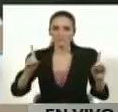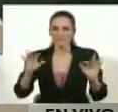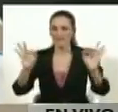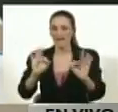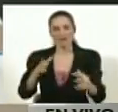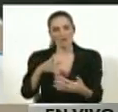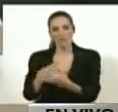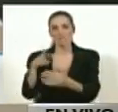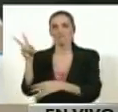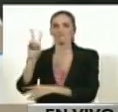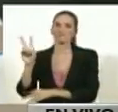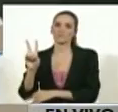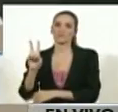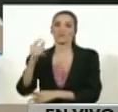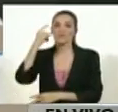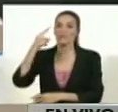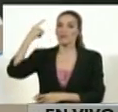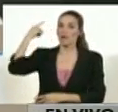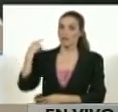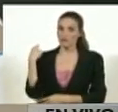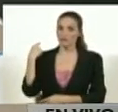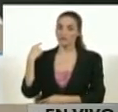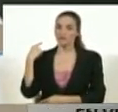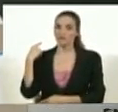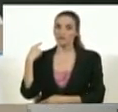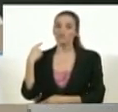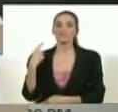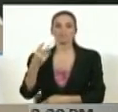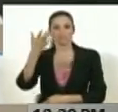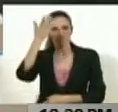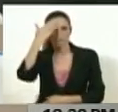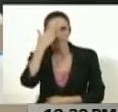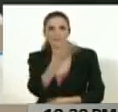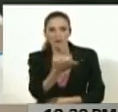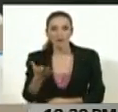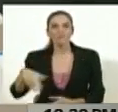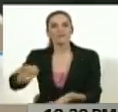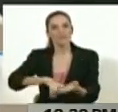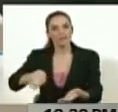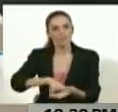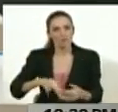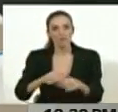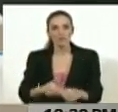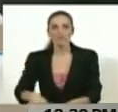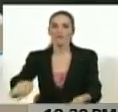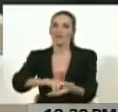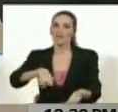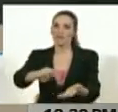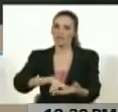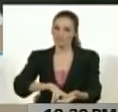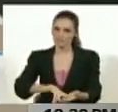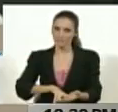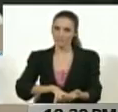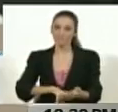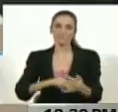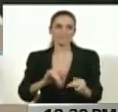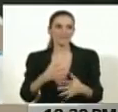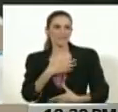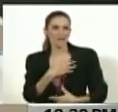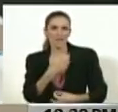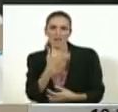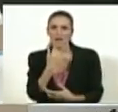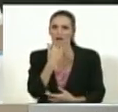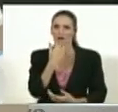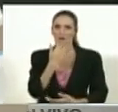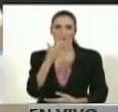contra Venezuela y el día de ayer para que lo sepan y lo repetimos y lo Seguiremos repitiendo esas pretensiones